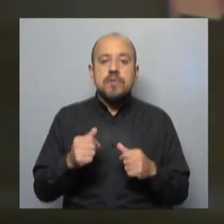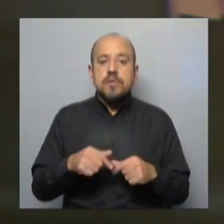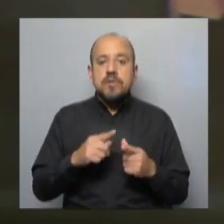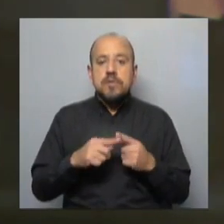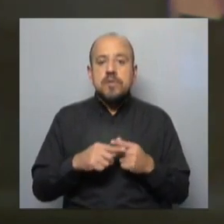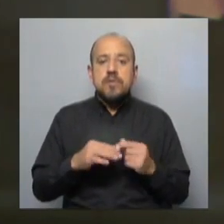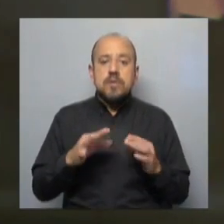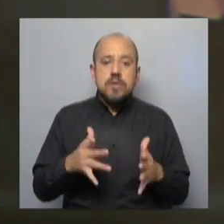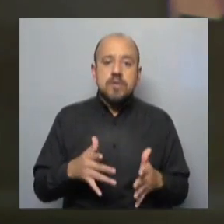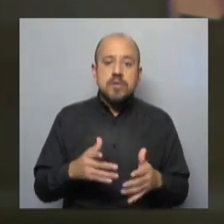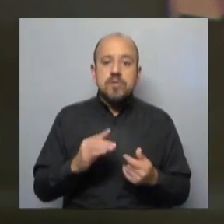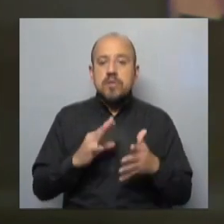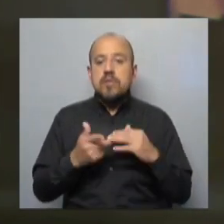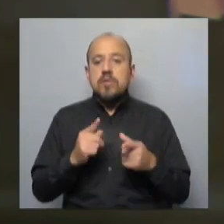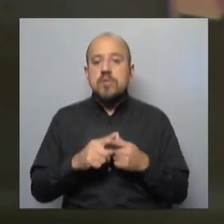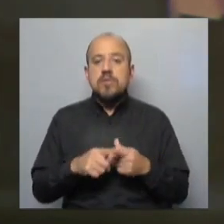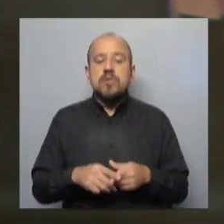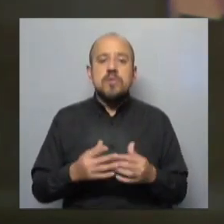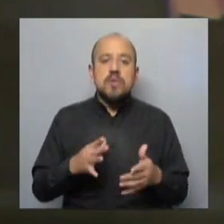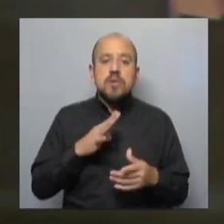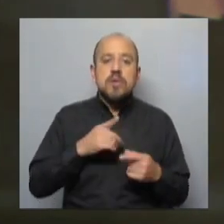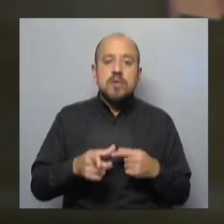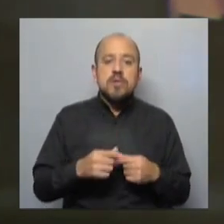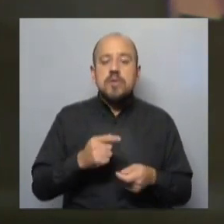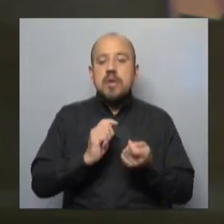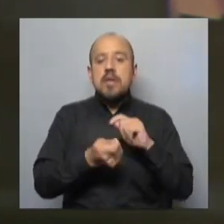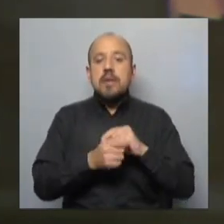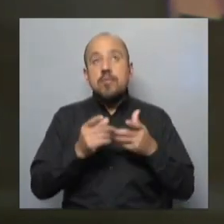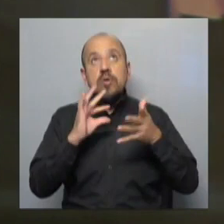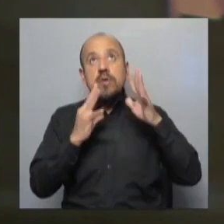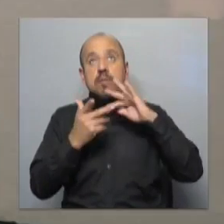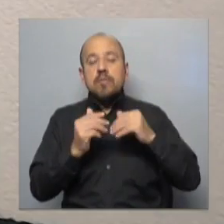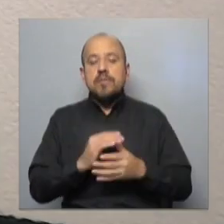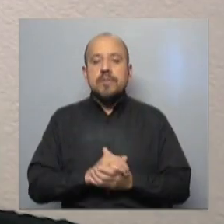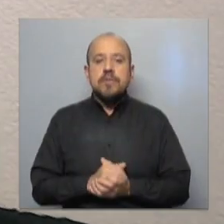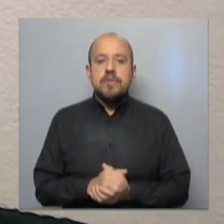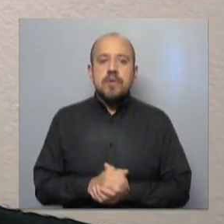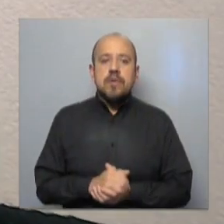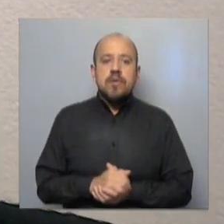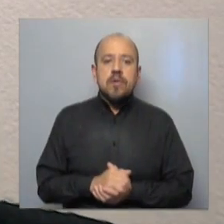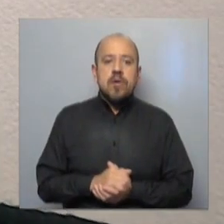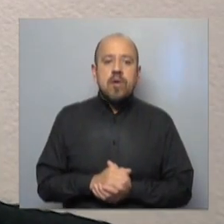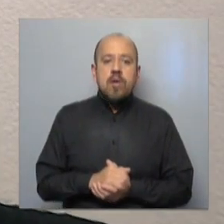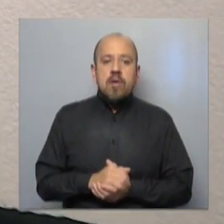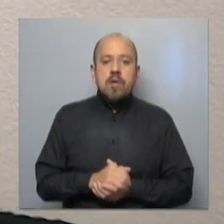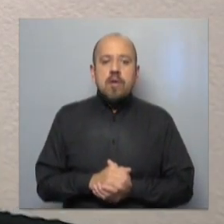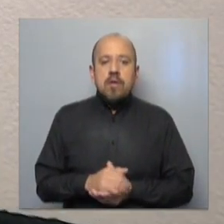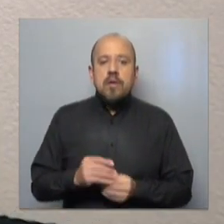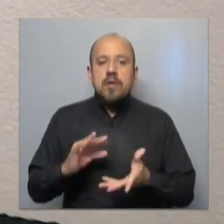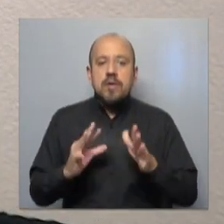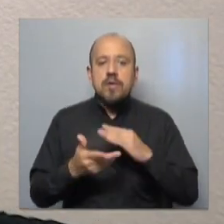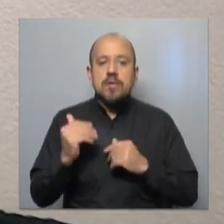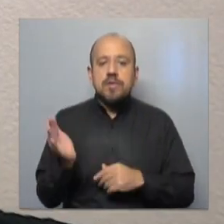país y que es un modelo in sustentable y que contribuye al cambio climático un modelo de producción